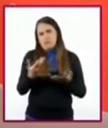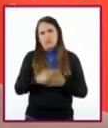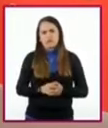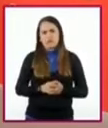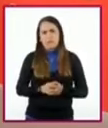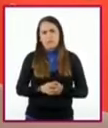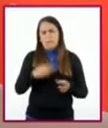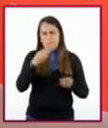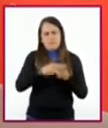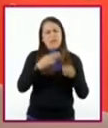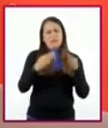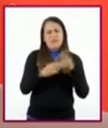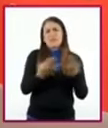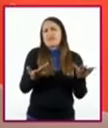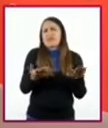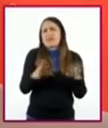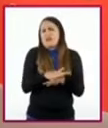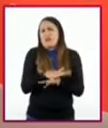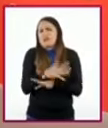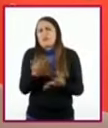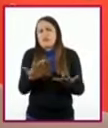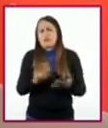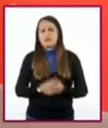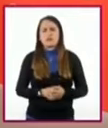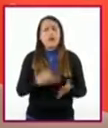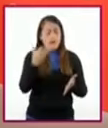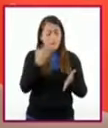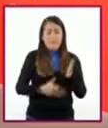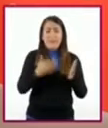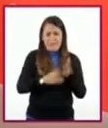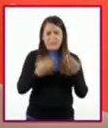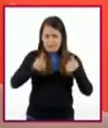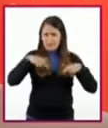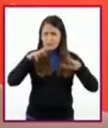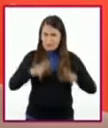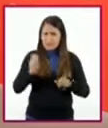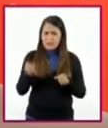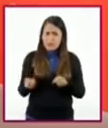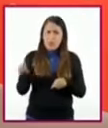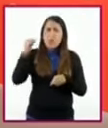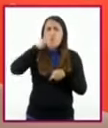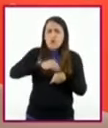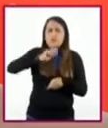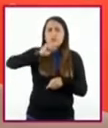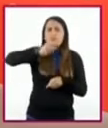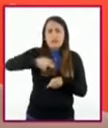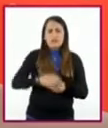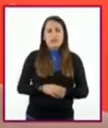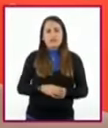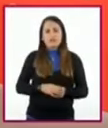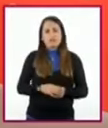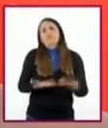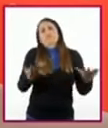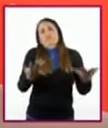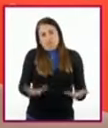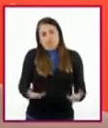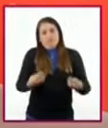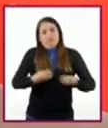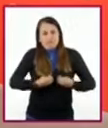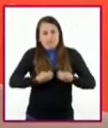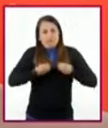materia? Ah, lo que falta en esa representación es el ser vivo como